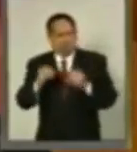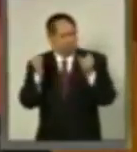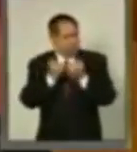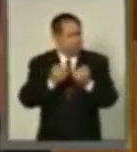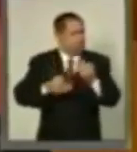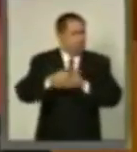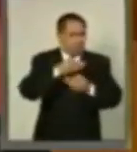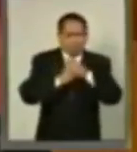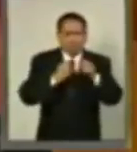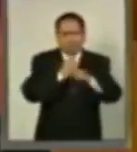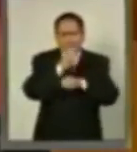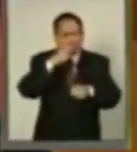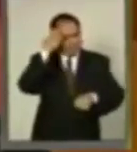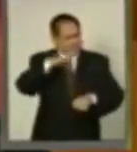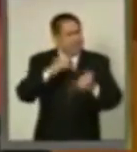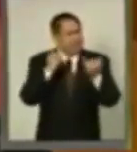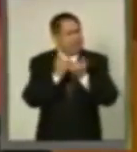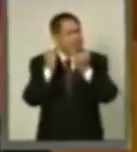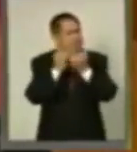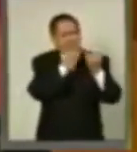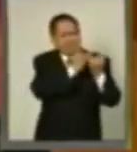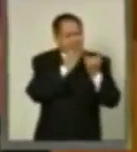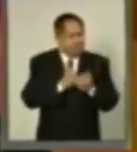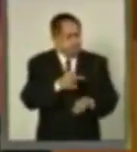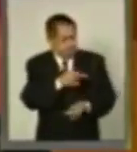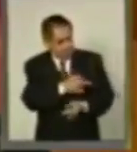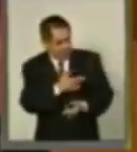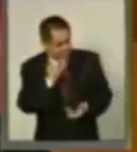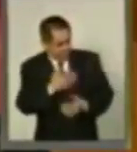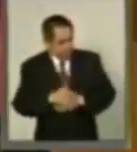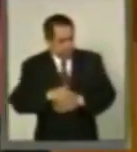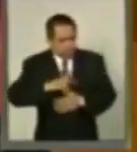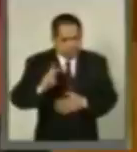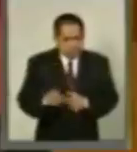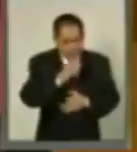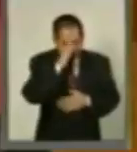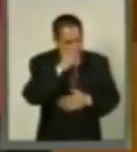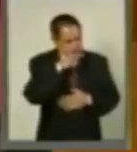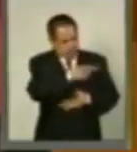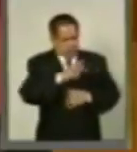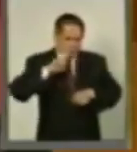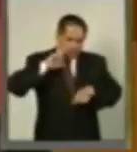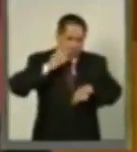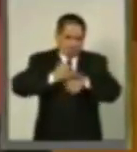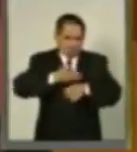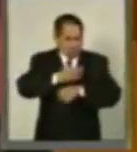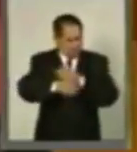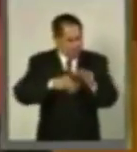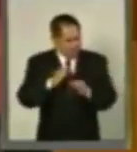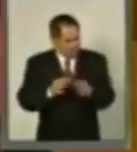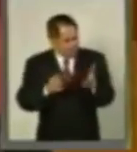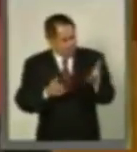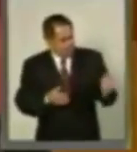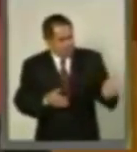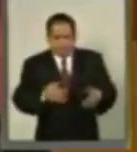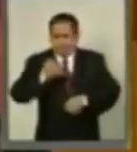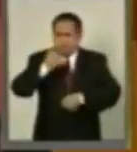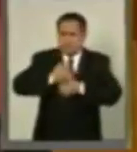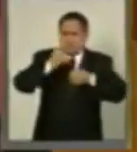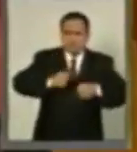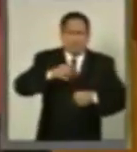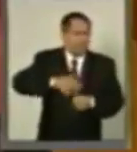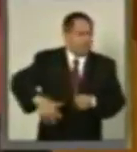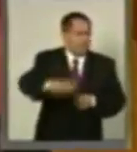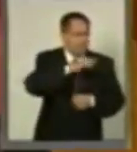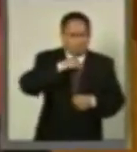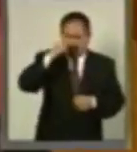los estados y en todos los rincones. Le pregunto, ¿se hace usted responsable de la inseguridad que priva